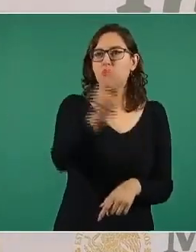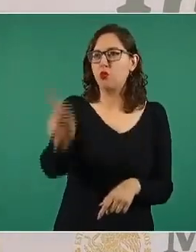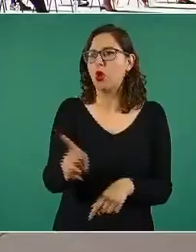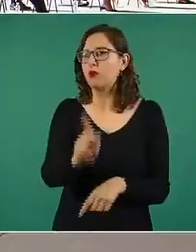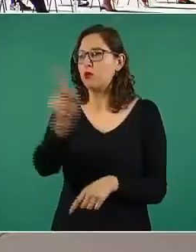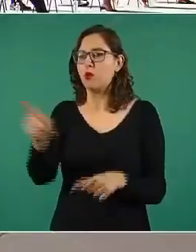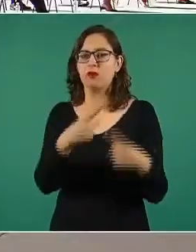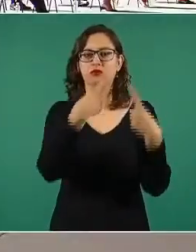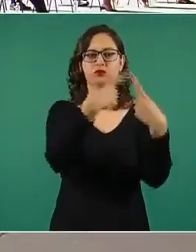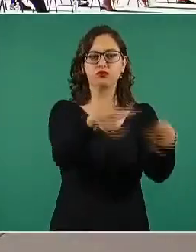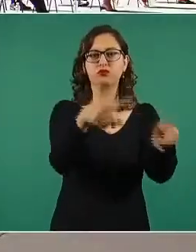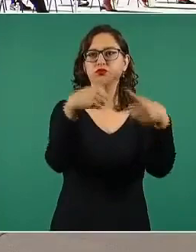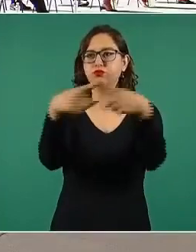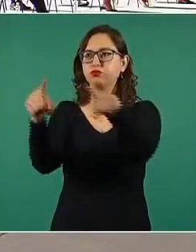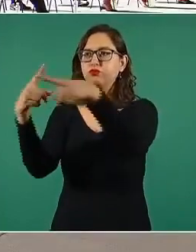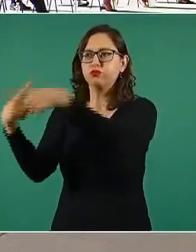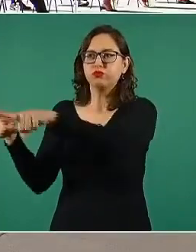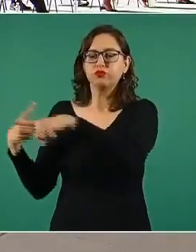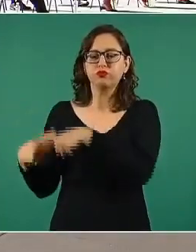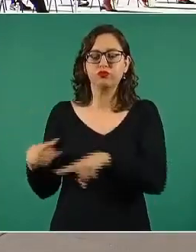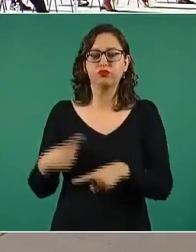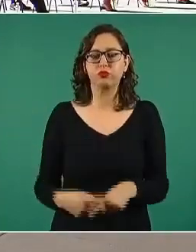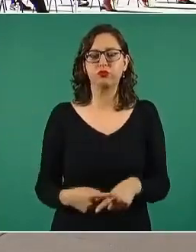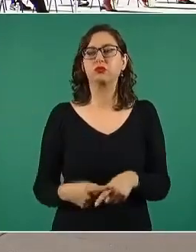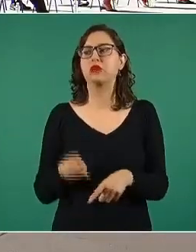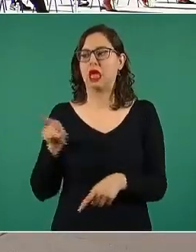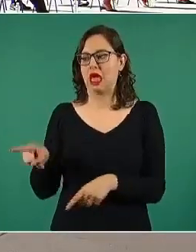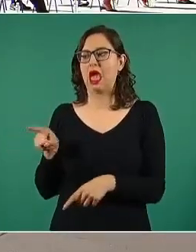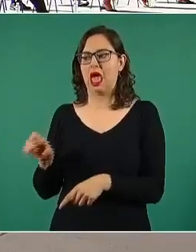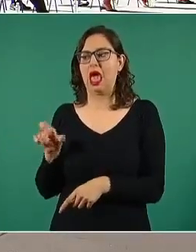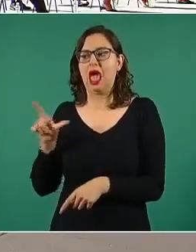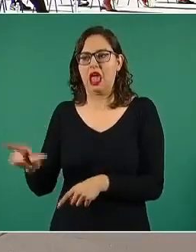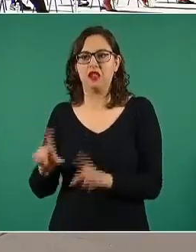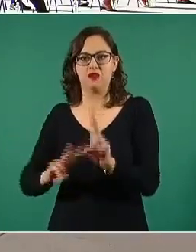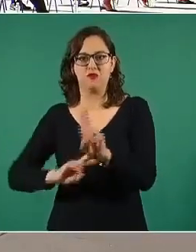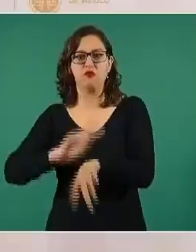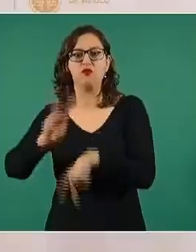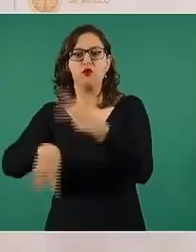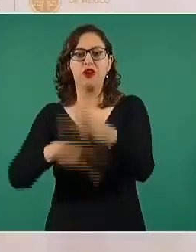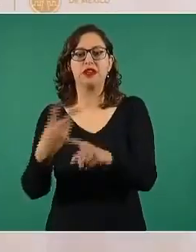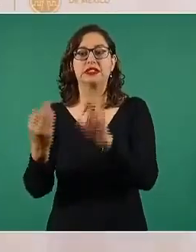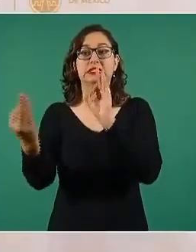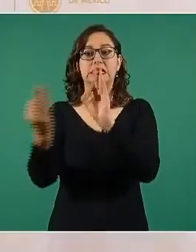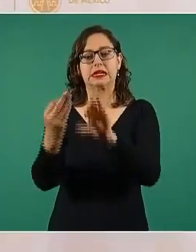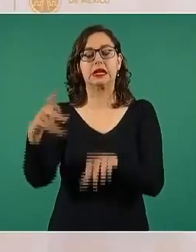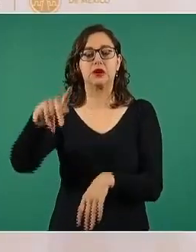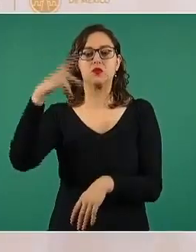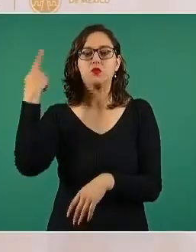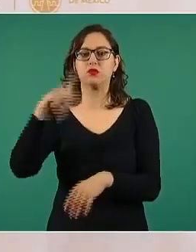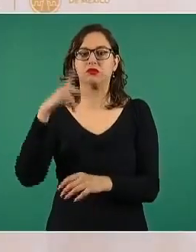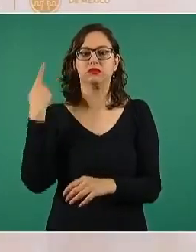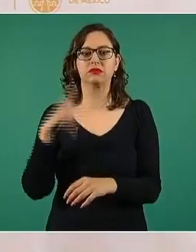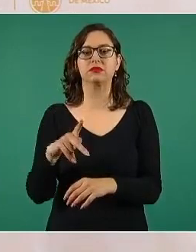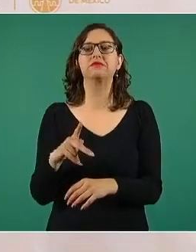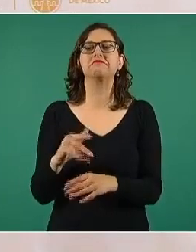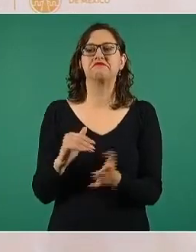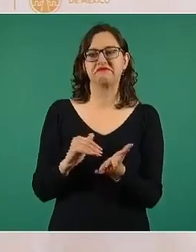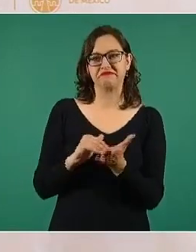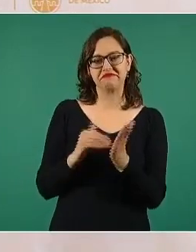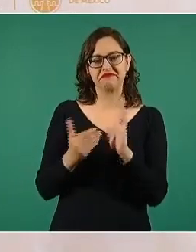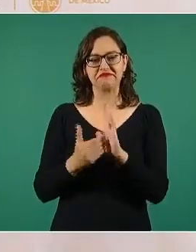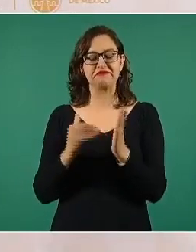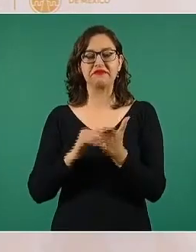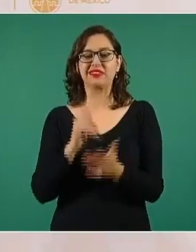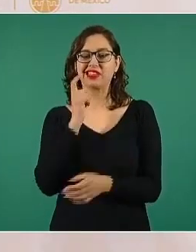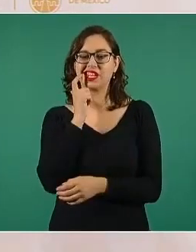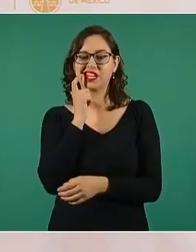Izúcar, Huequechula y otros lugares del Valle de Puebla aplicó la estrategia